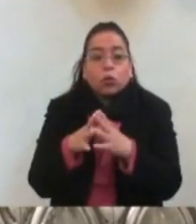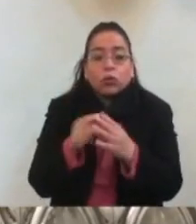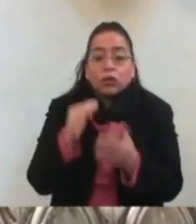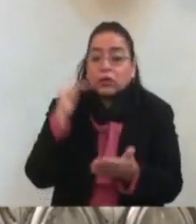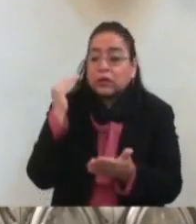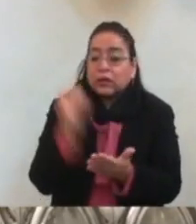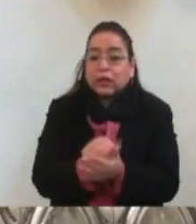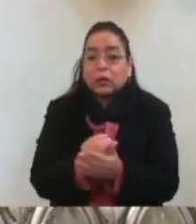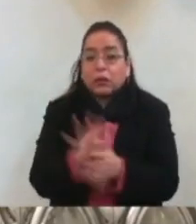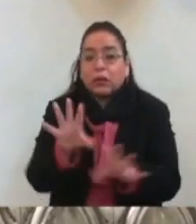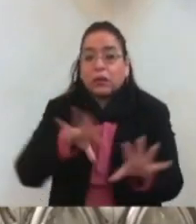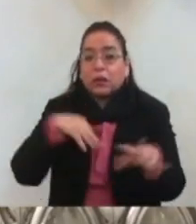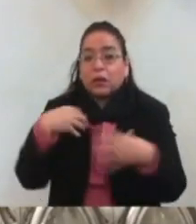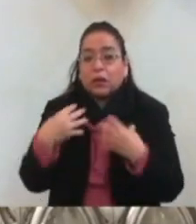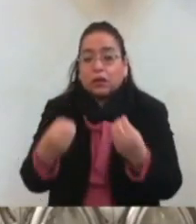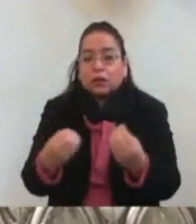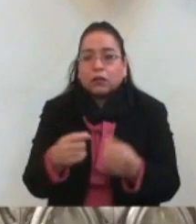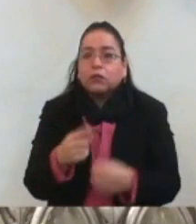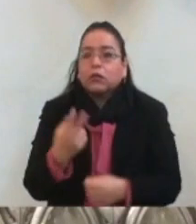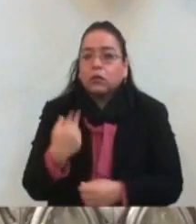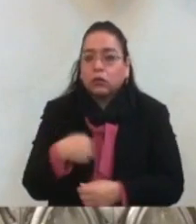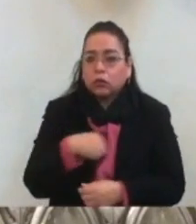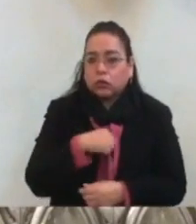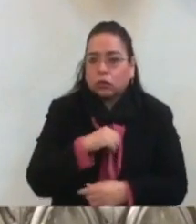somos un país pobre